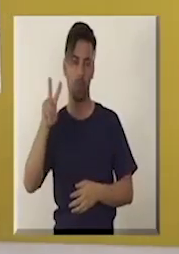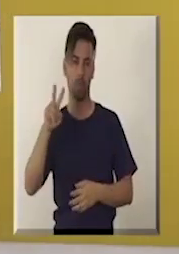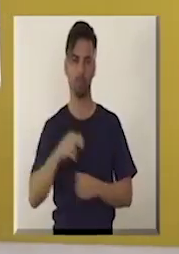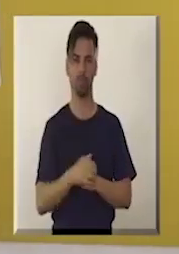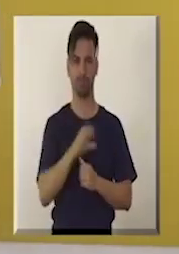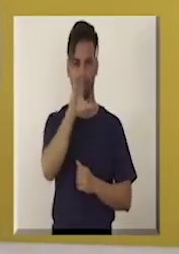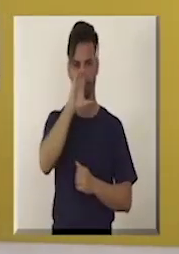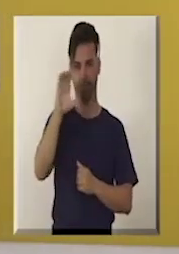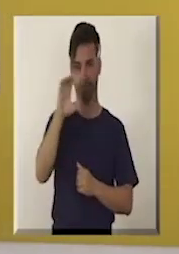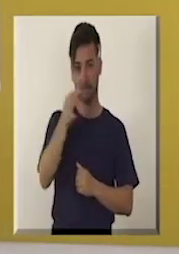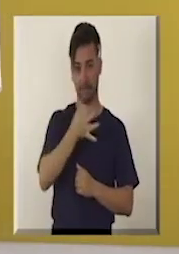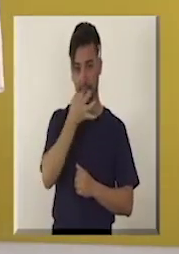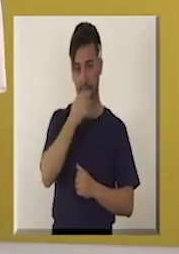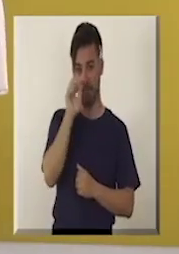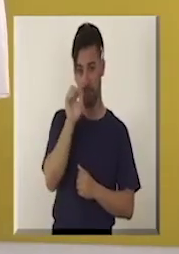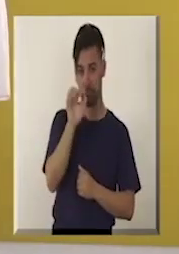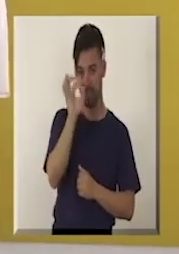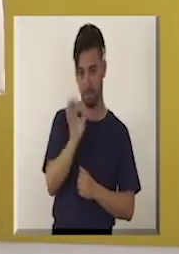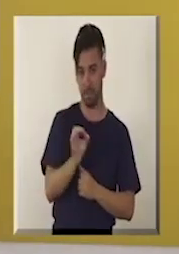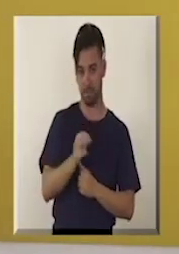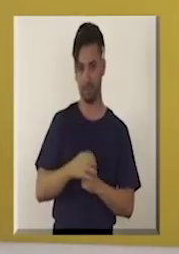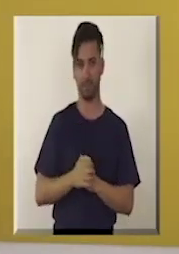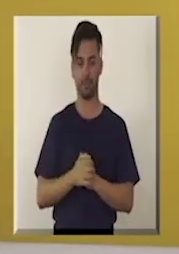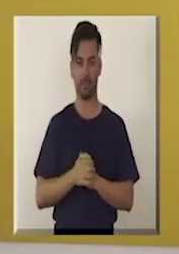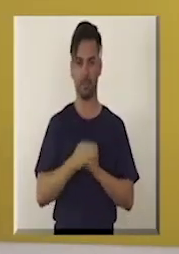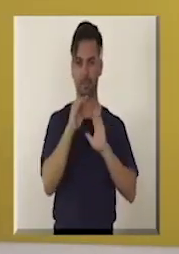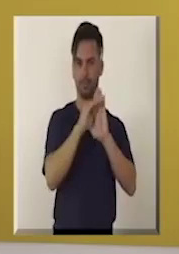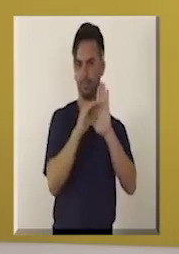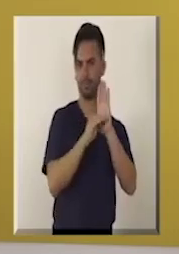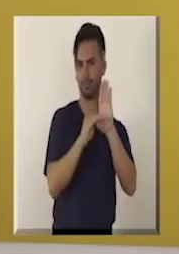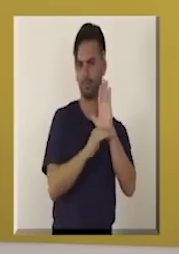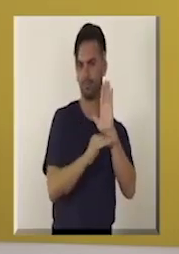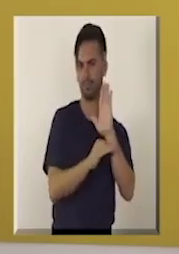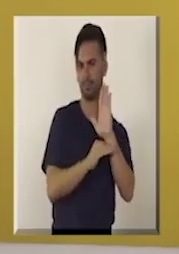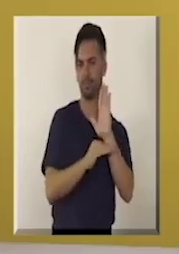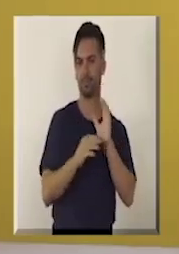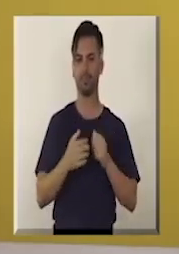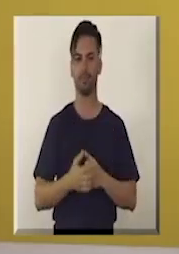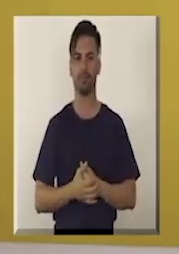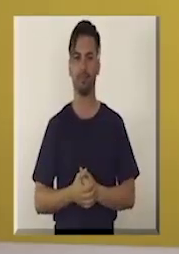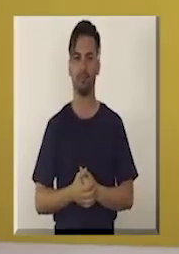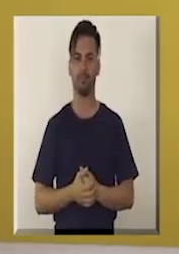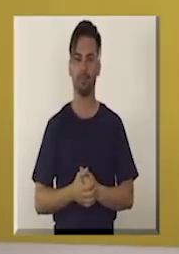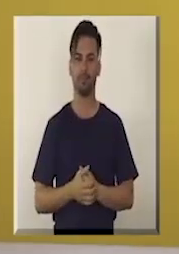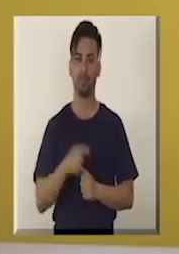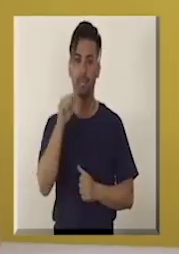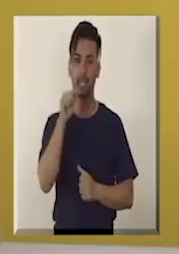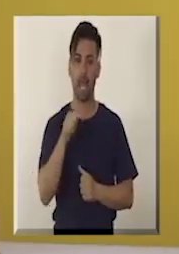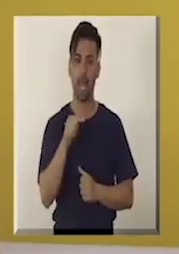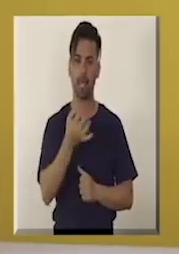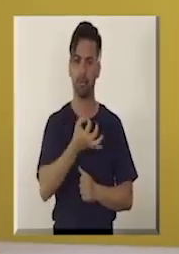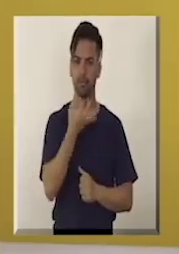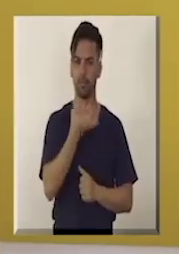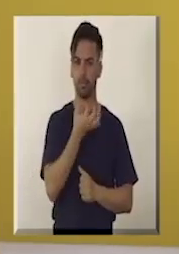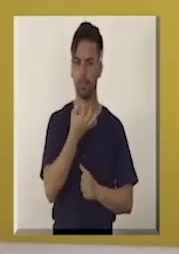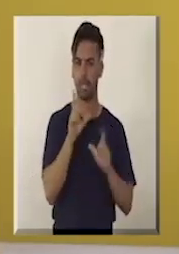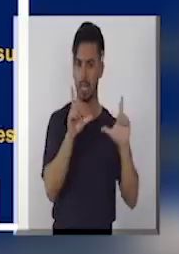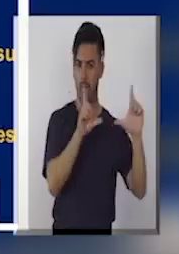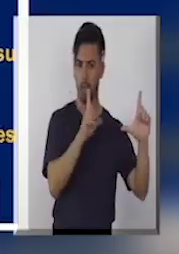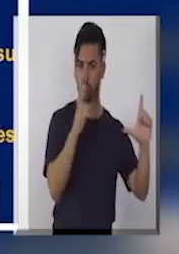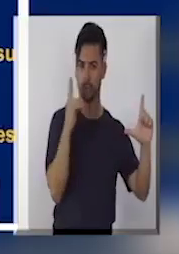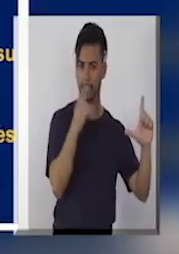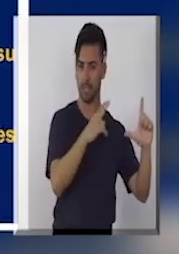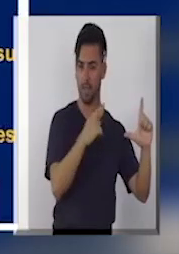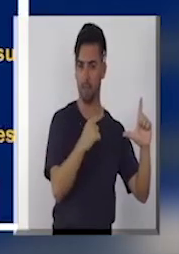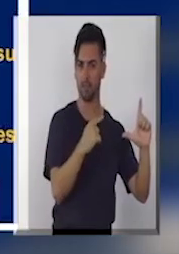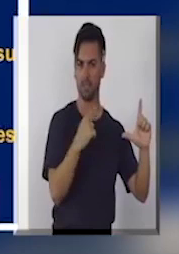392, aparecen los pasos del algoritmo. Bien, aquí te lo hemos detallado en la diapositiva.